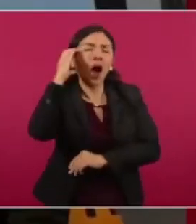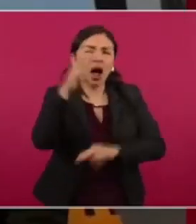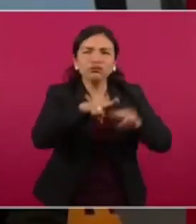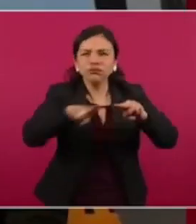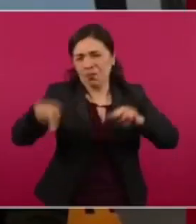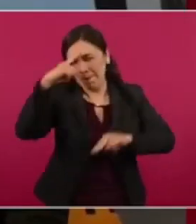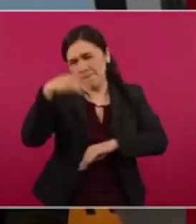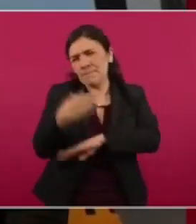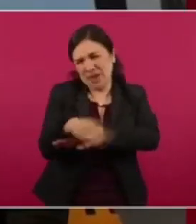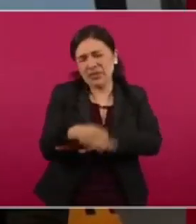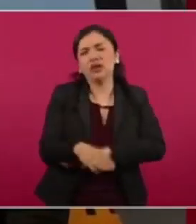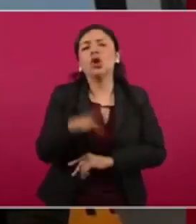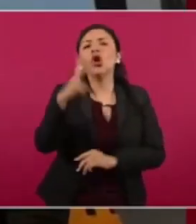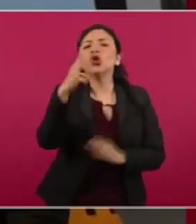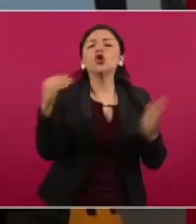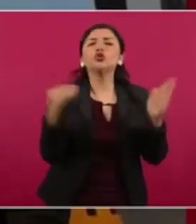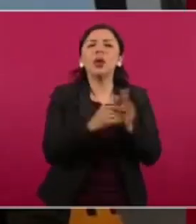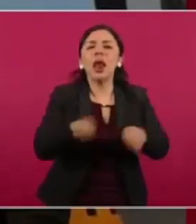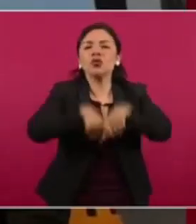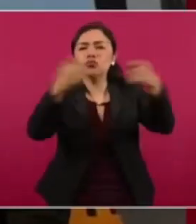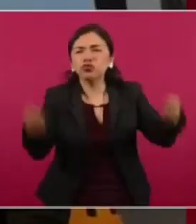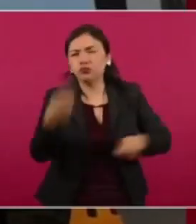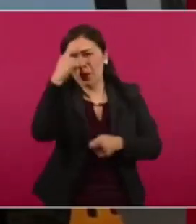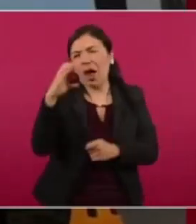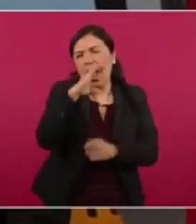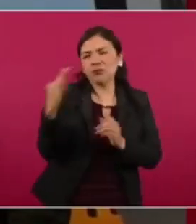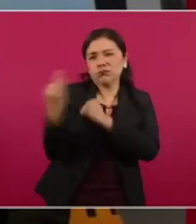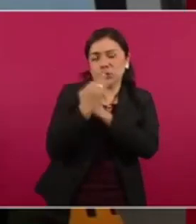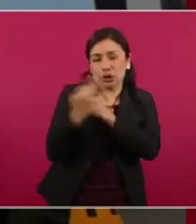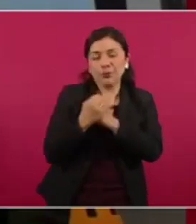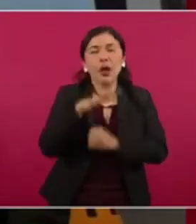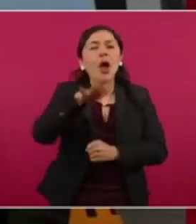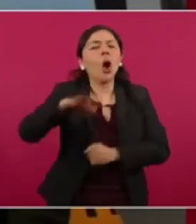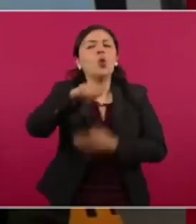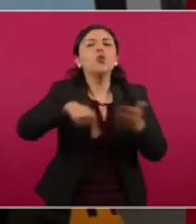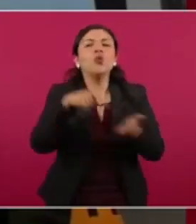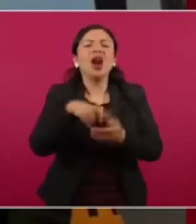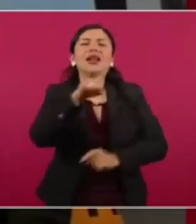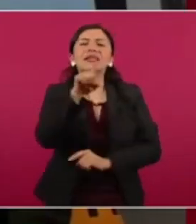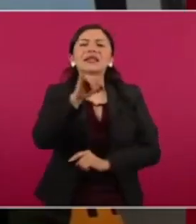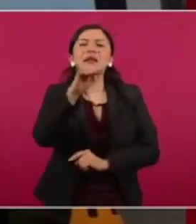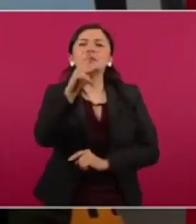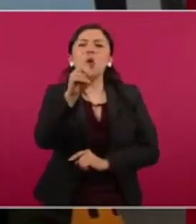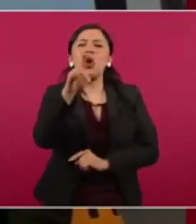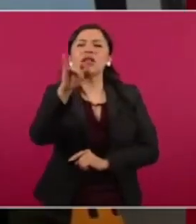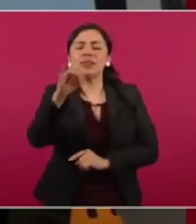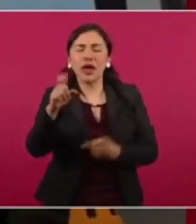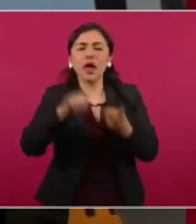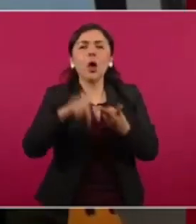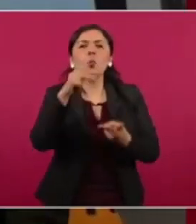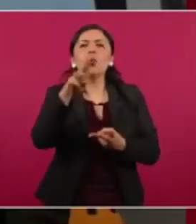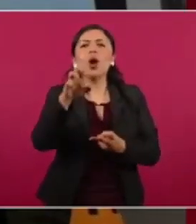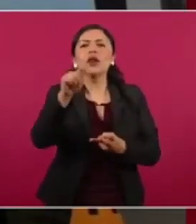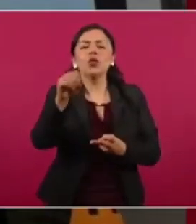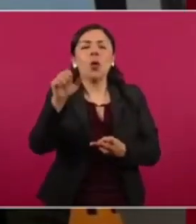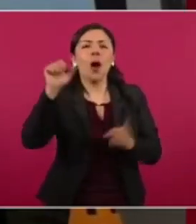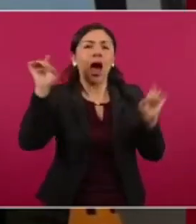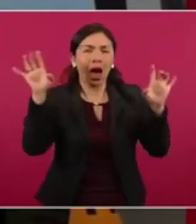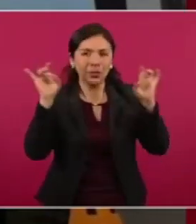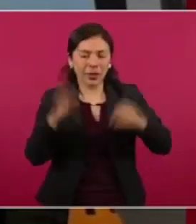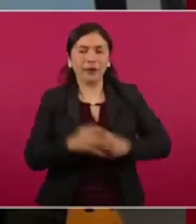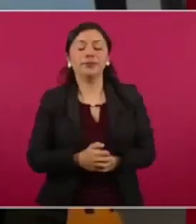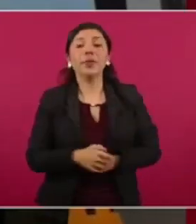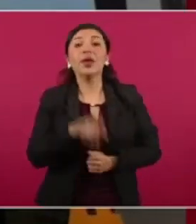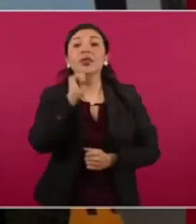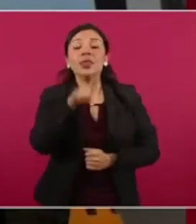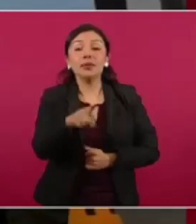cobertores. Esto es en el área de la zona de Zipolite y Puerto Ángel, así como en Tonameca. Se